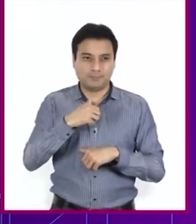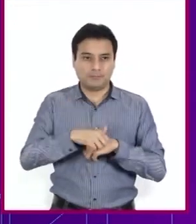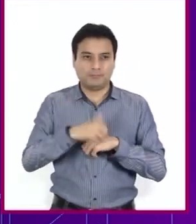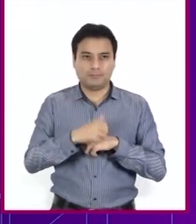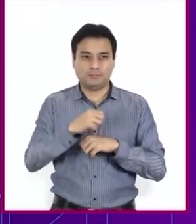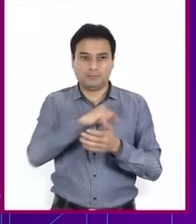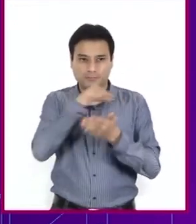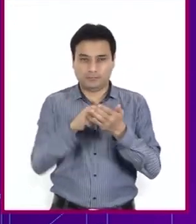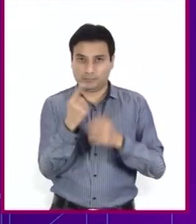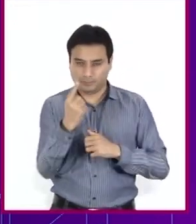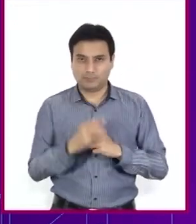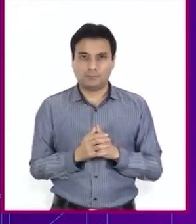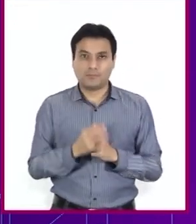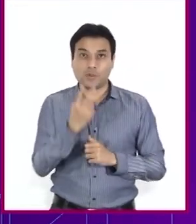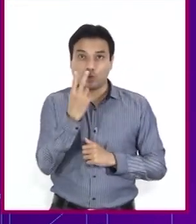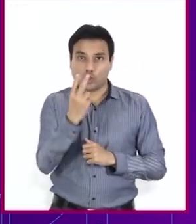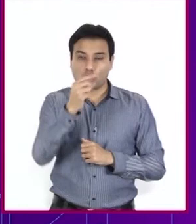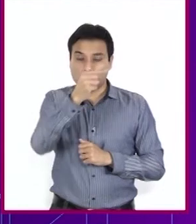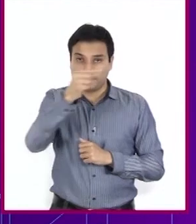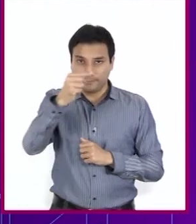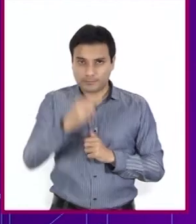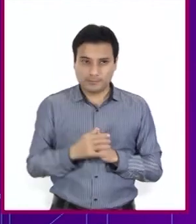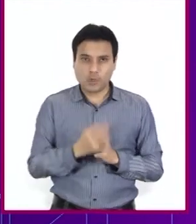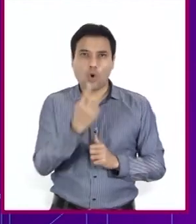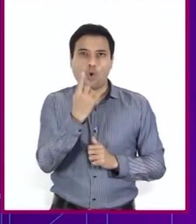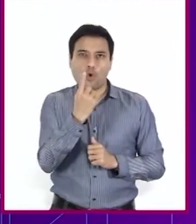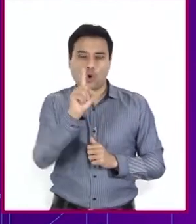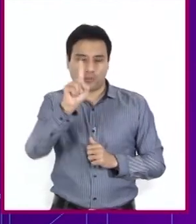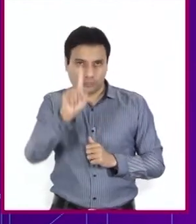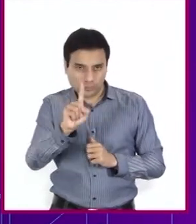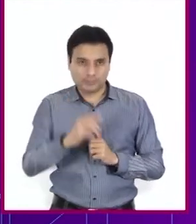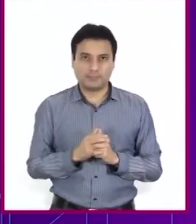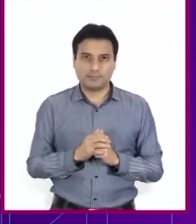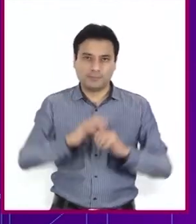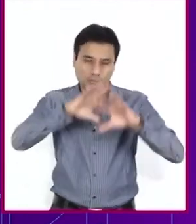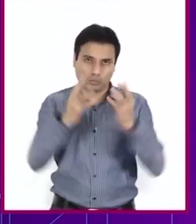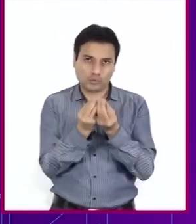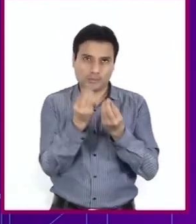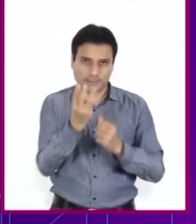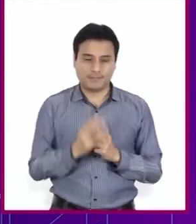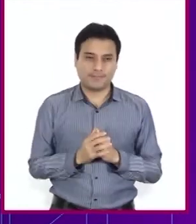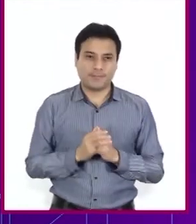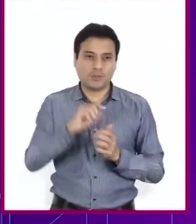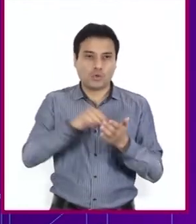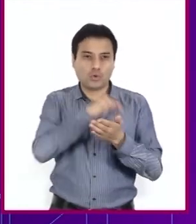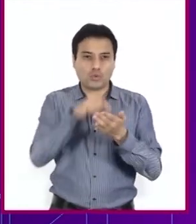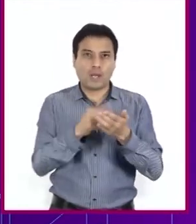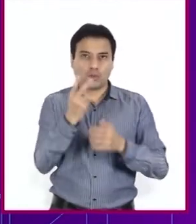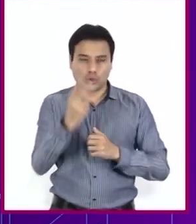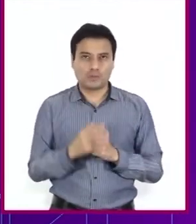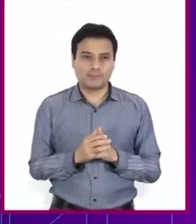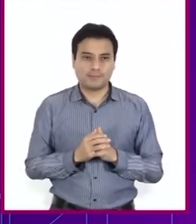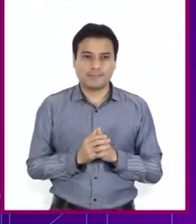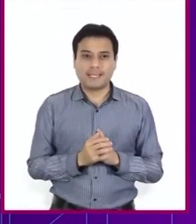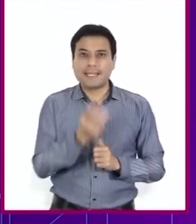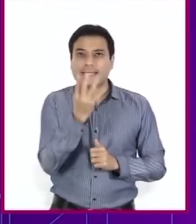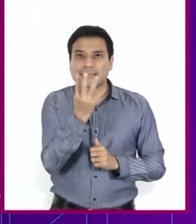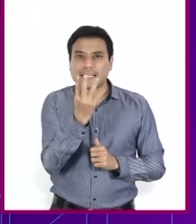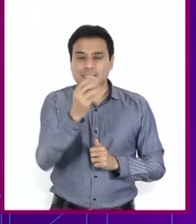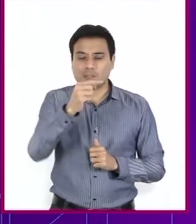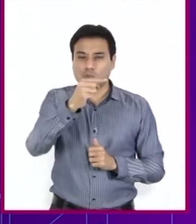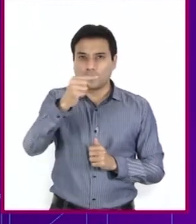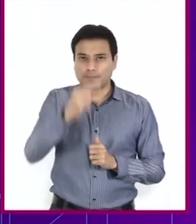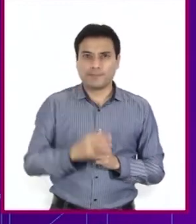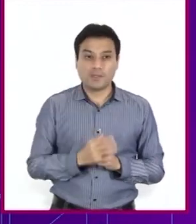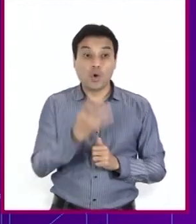segmentos horizontales y un segmento vertical, en total 3 segmentos. En la figura 2 hay 3 segmentos horizontales